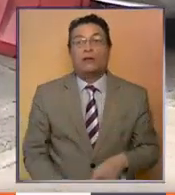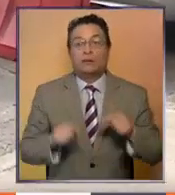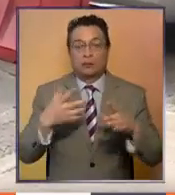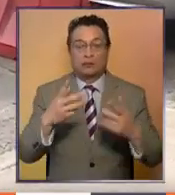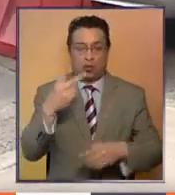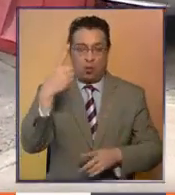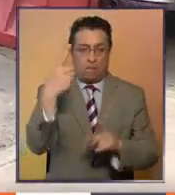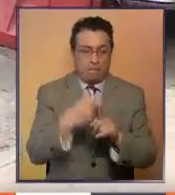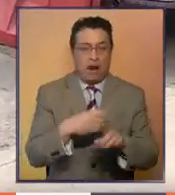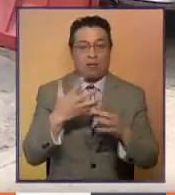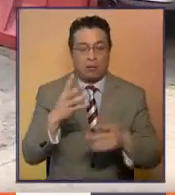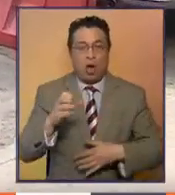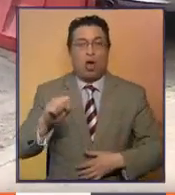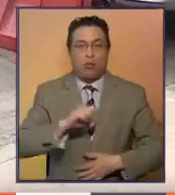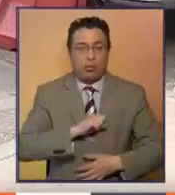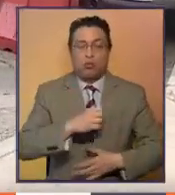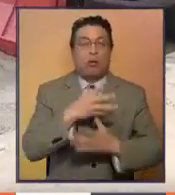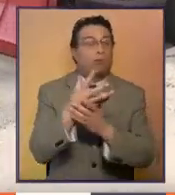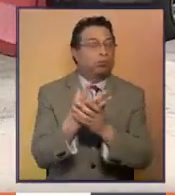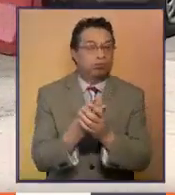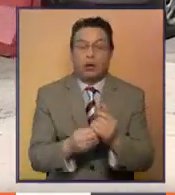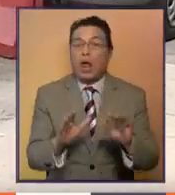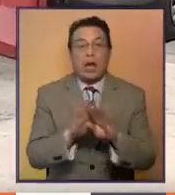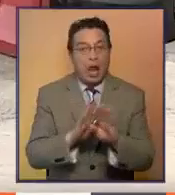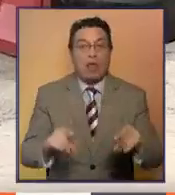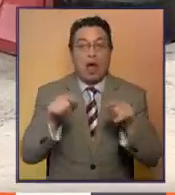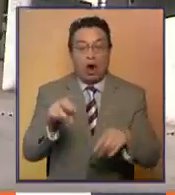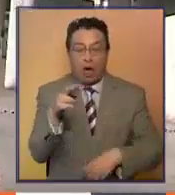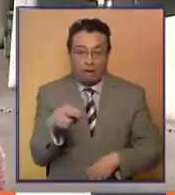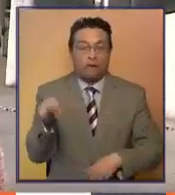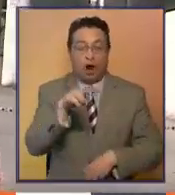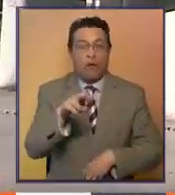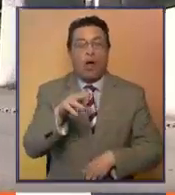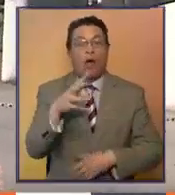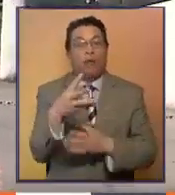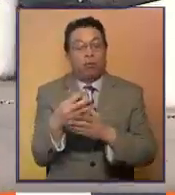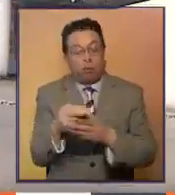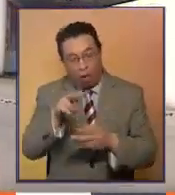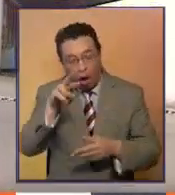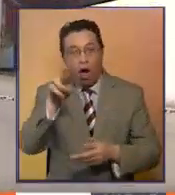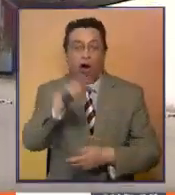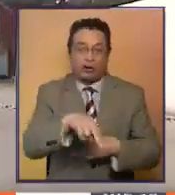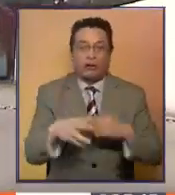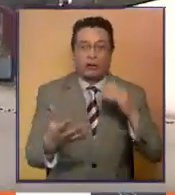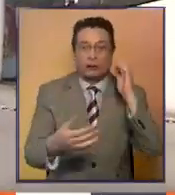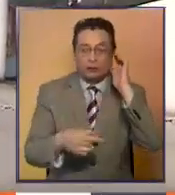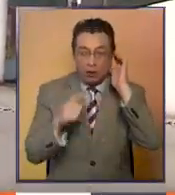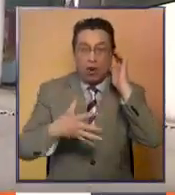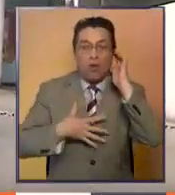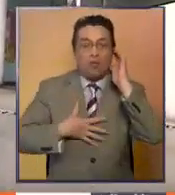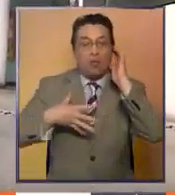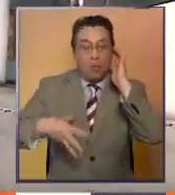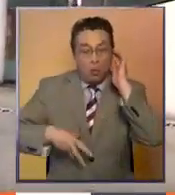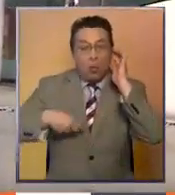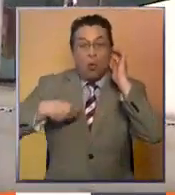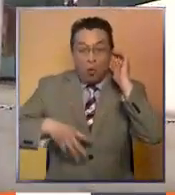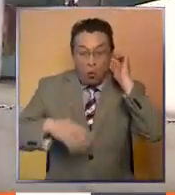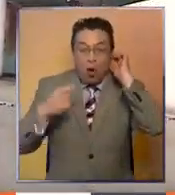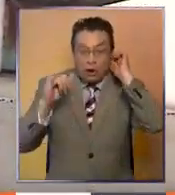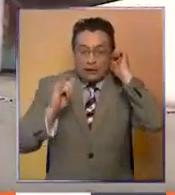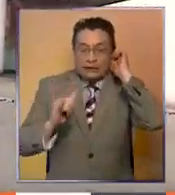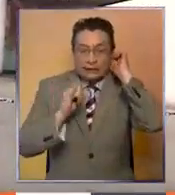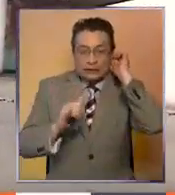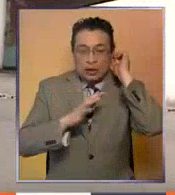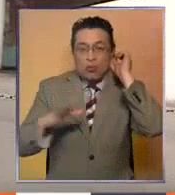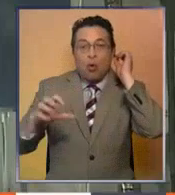mes, que no se le termina de curar y ahorita volvió a recaer otra vez. ¿Se ahoga? Sí. Tiene mucha tos, se